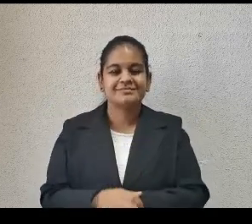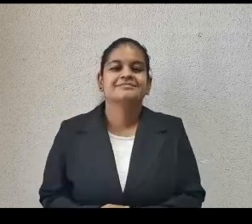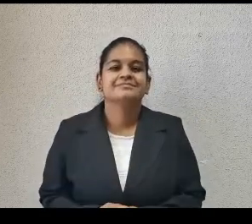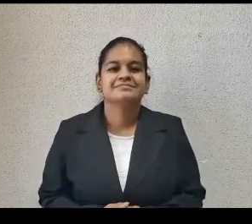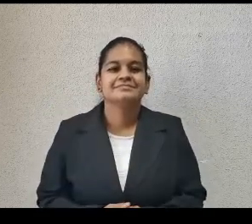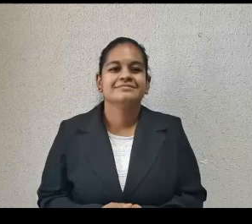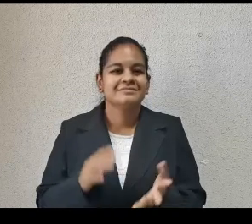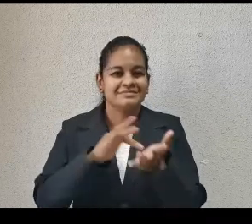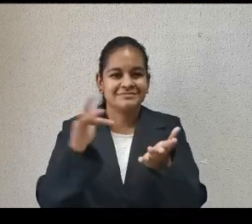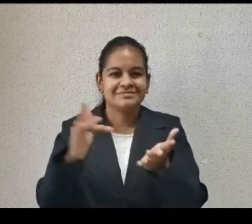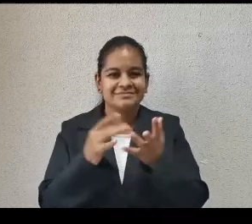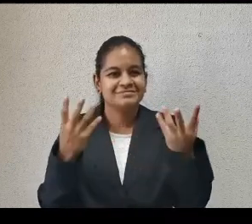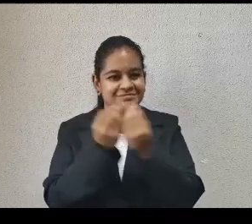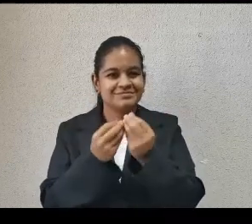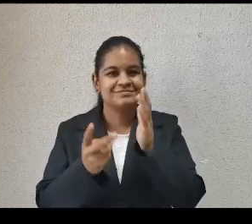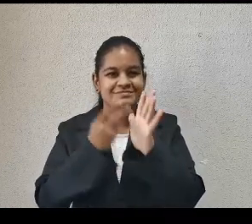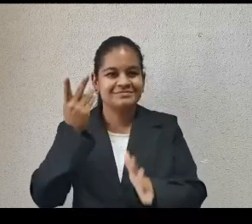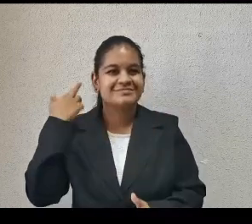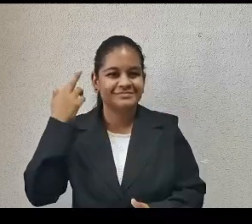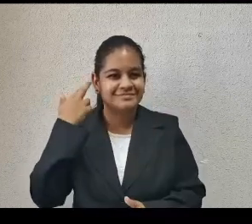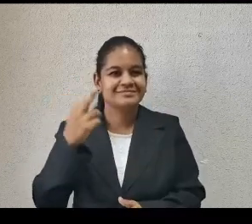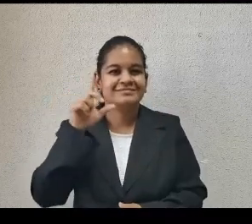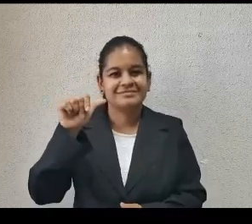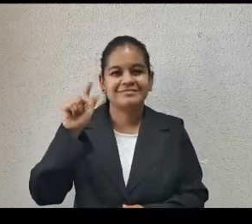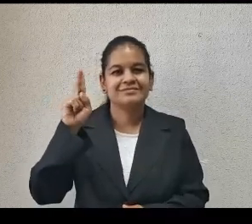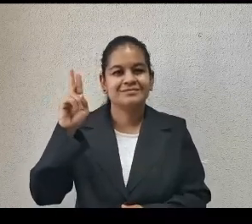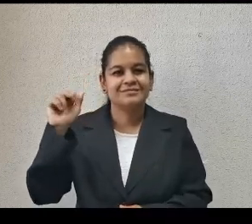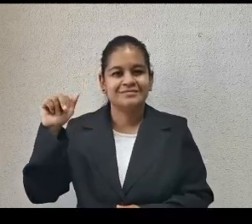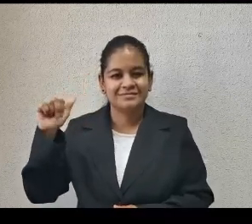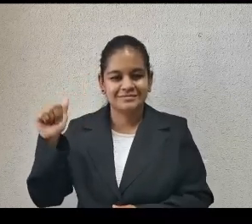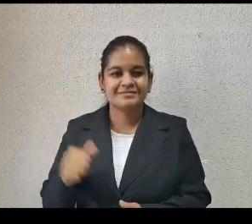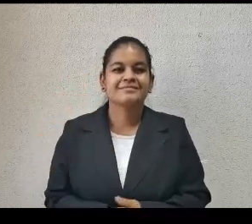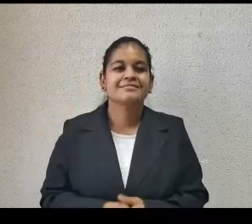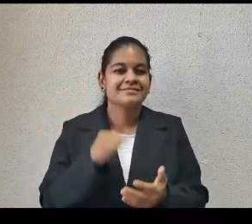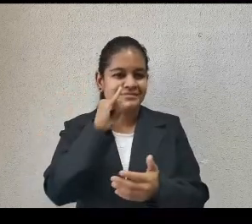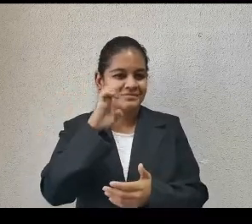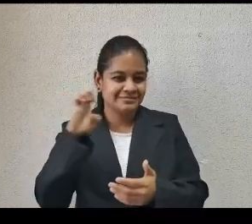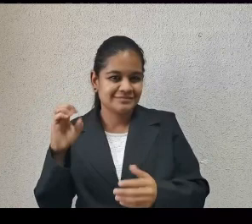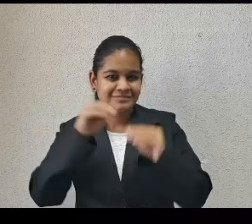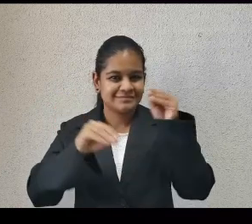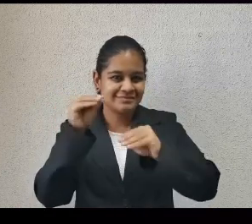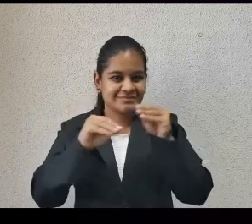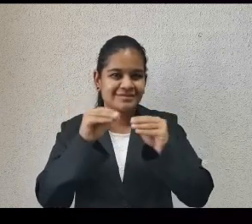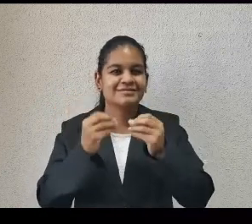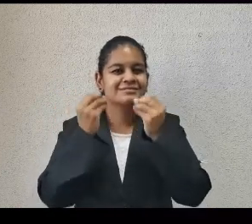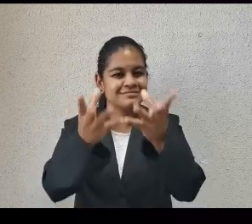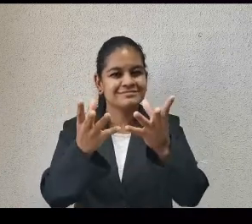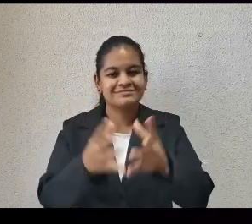semana. Gracias por acompañarnos en una emisión más de La Urna, llevado hasta ustedes